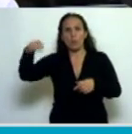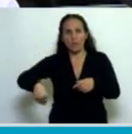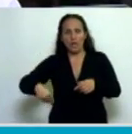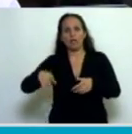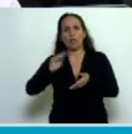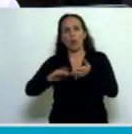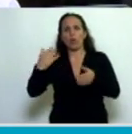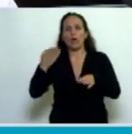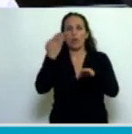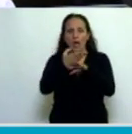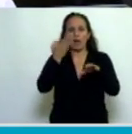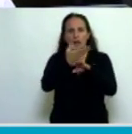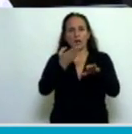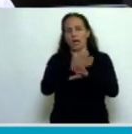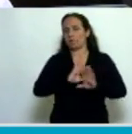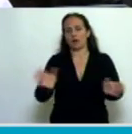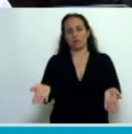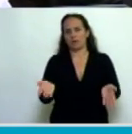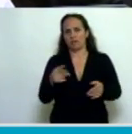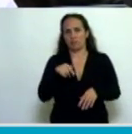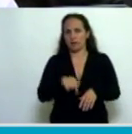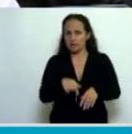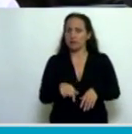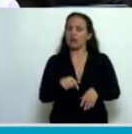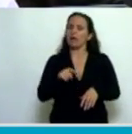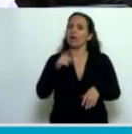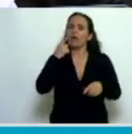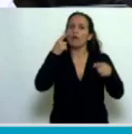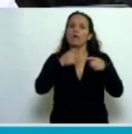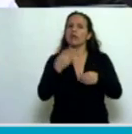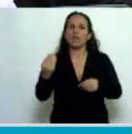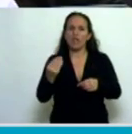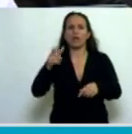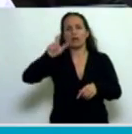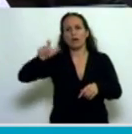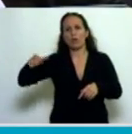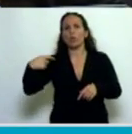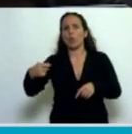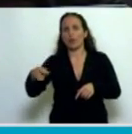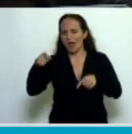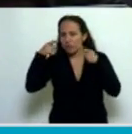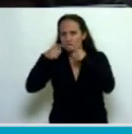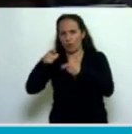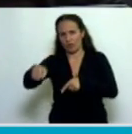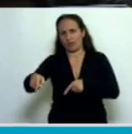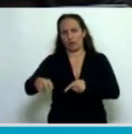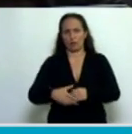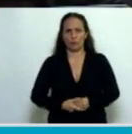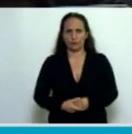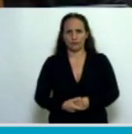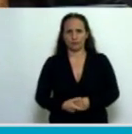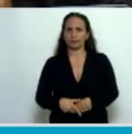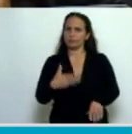sentido que tiene este Fondo de Garantía de Sustentabilidad, que es los jubilados de nuestra patria.